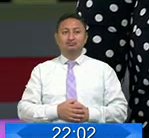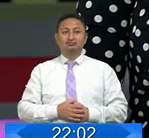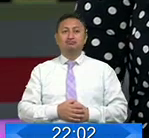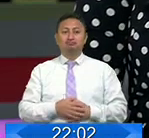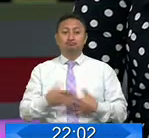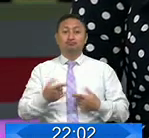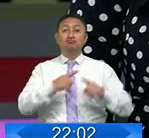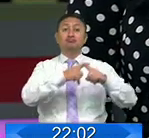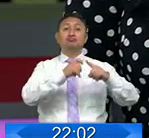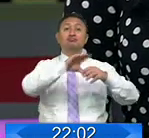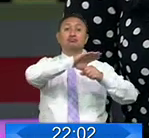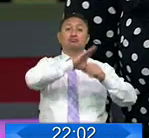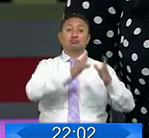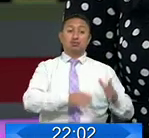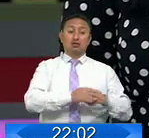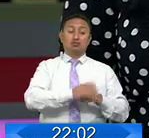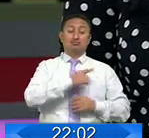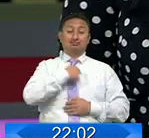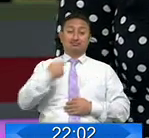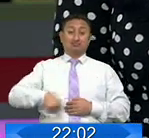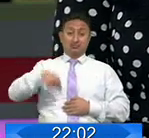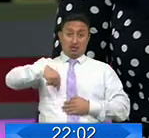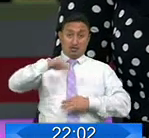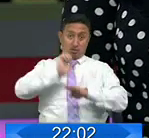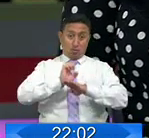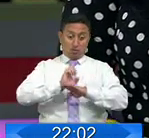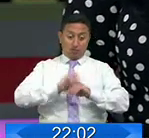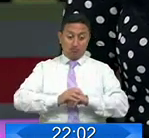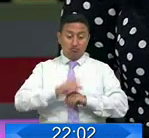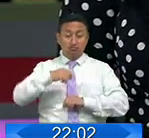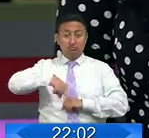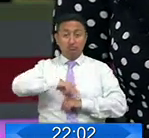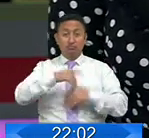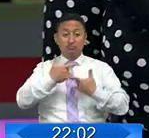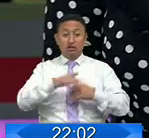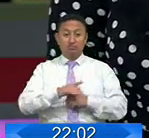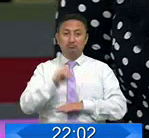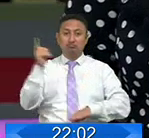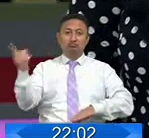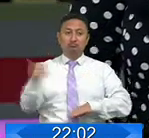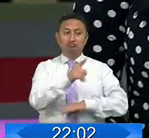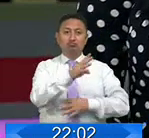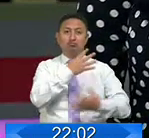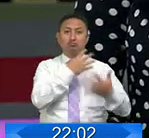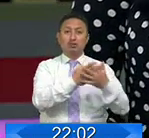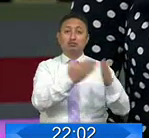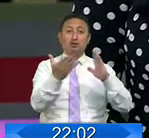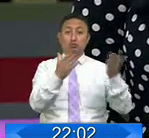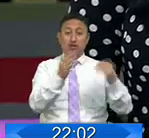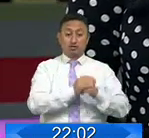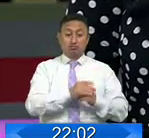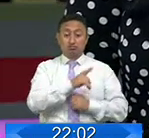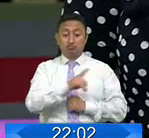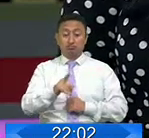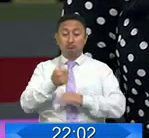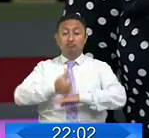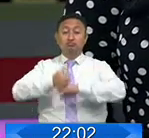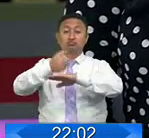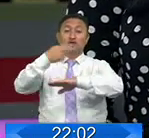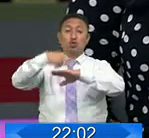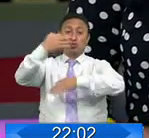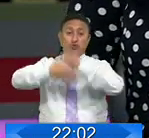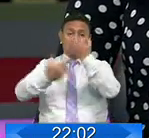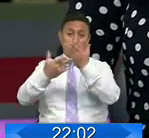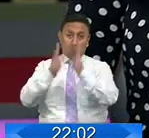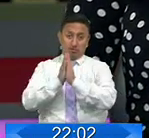el ex embajador de china en ecuador cuenta con una orden de prisión preventiva solicitada por la corte nacional de justicia